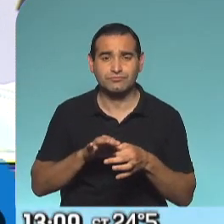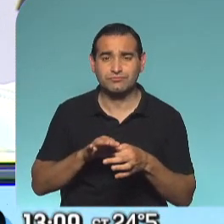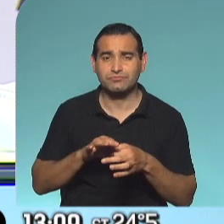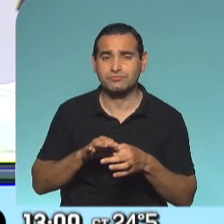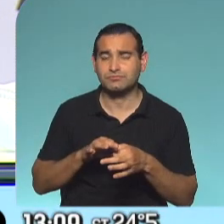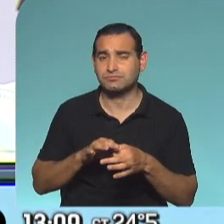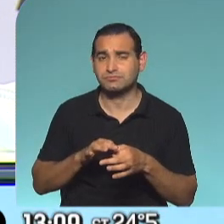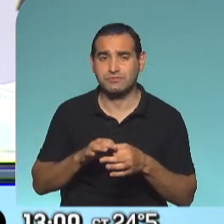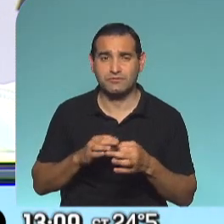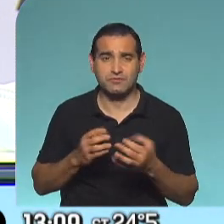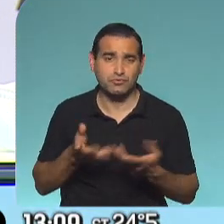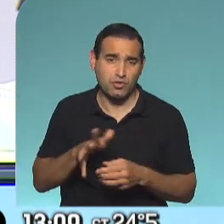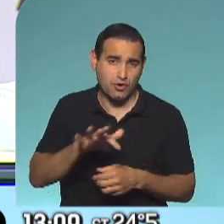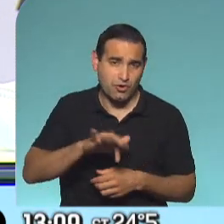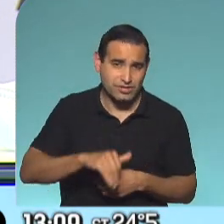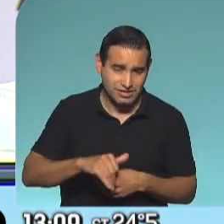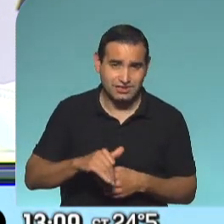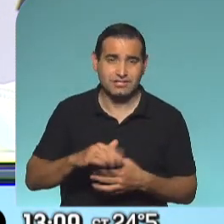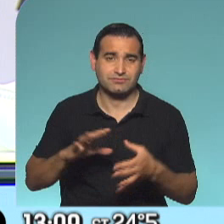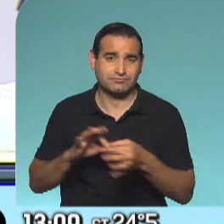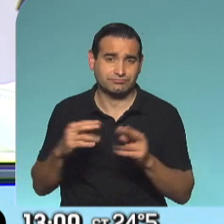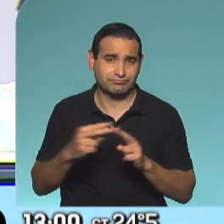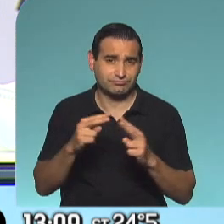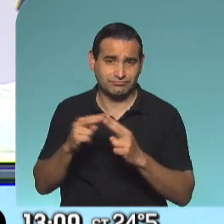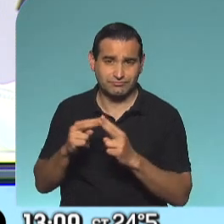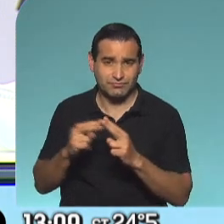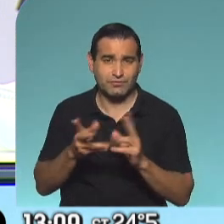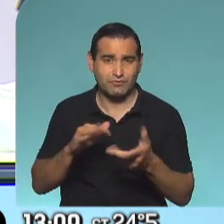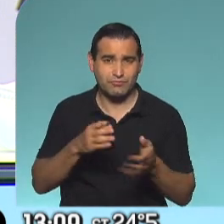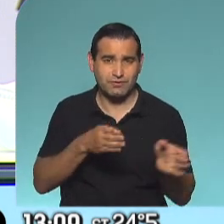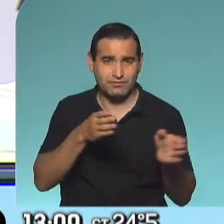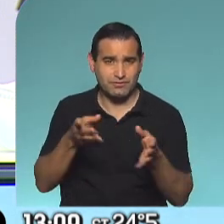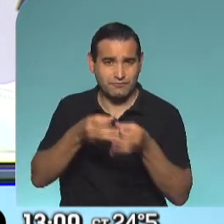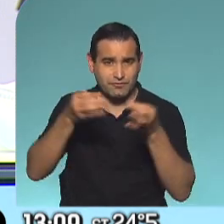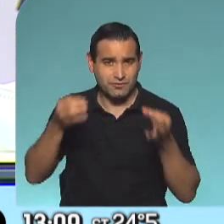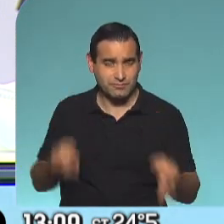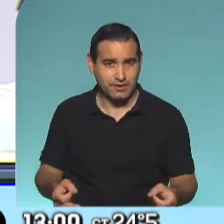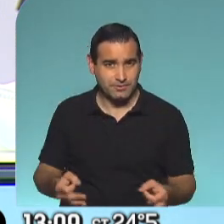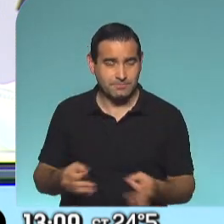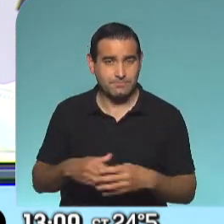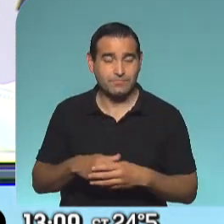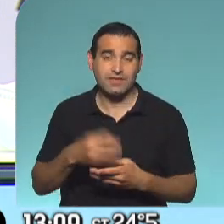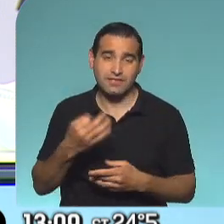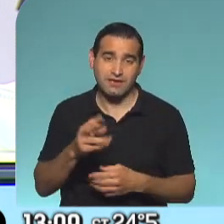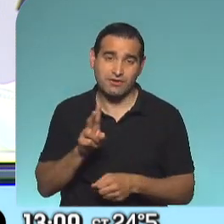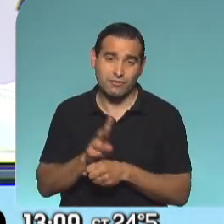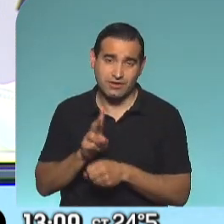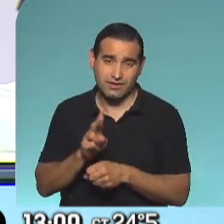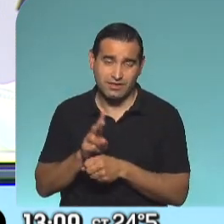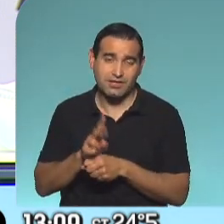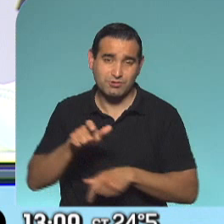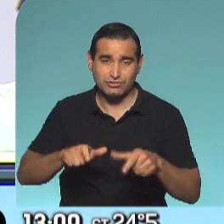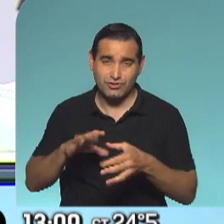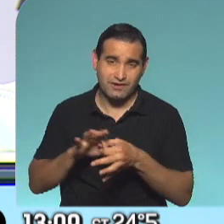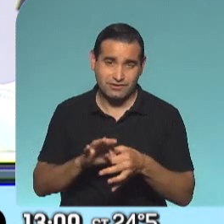ocurren cotidianamente ir formalizando la manera de hacerlo de manera segura porque al mismo tiempo que hay que cuidar los vínculos afectivos las